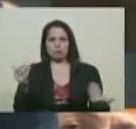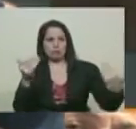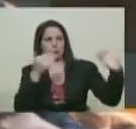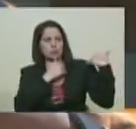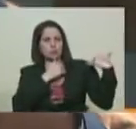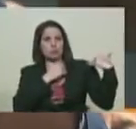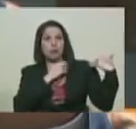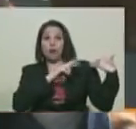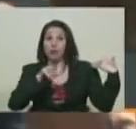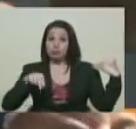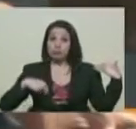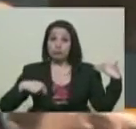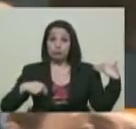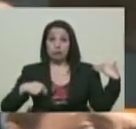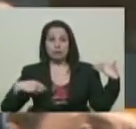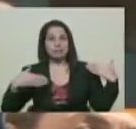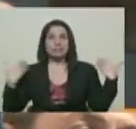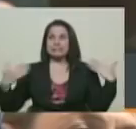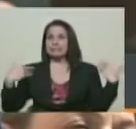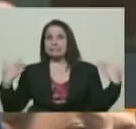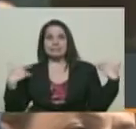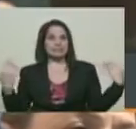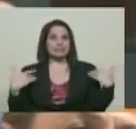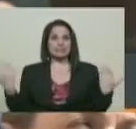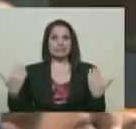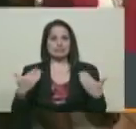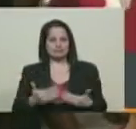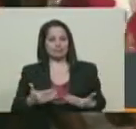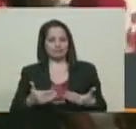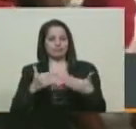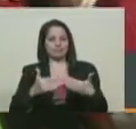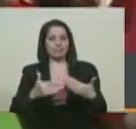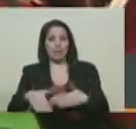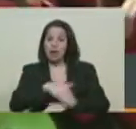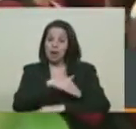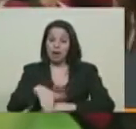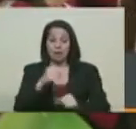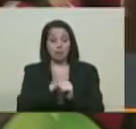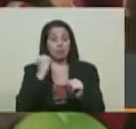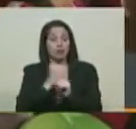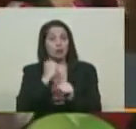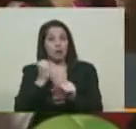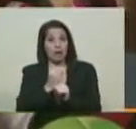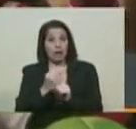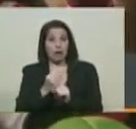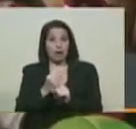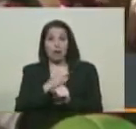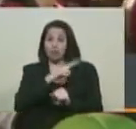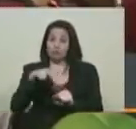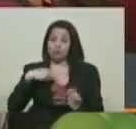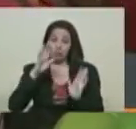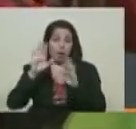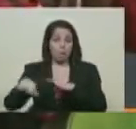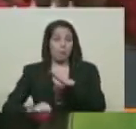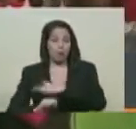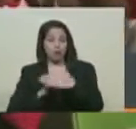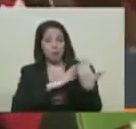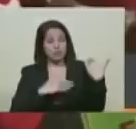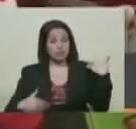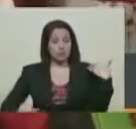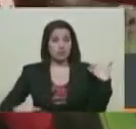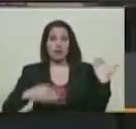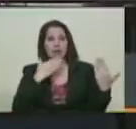bueno, la gente está ansiosa por salir a la calle a trabajarla. Así que cuente con nosotros, pues. Gracias,